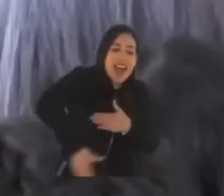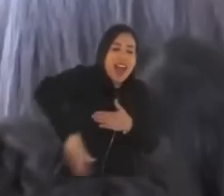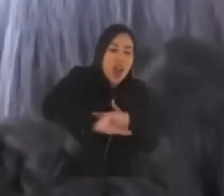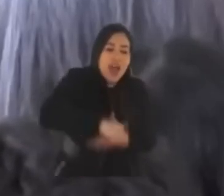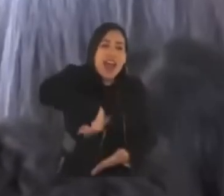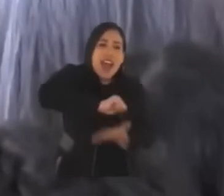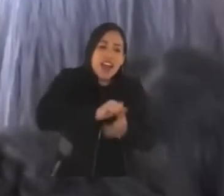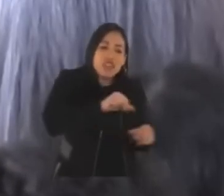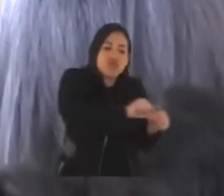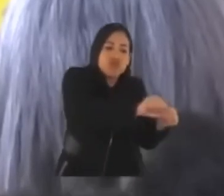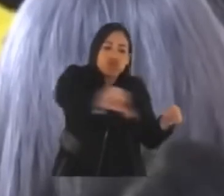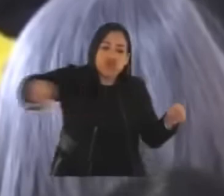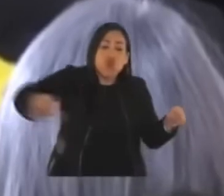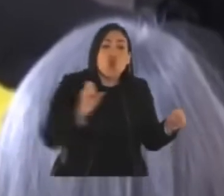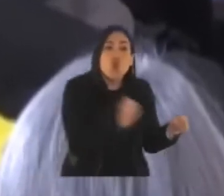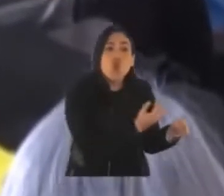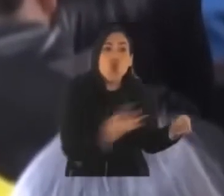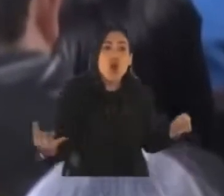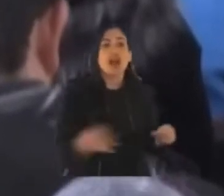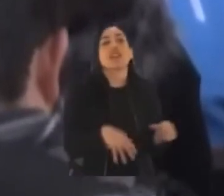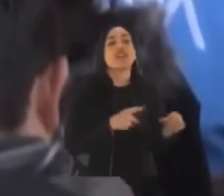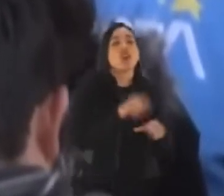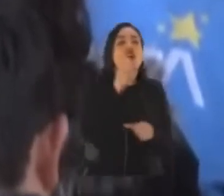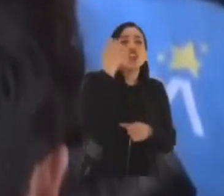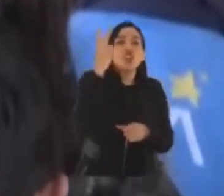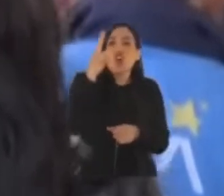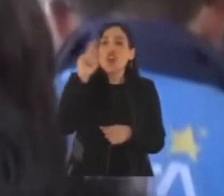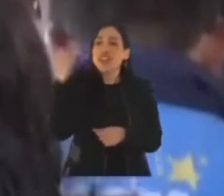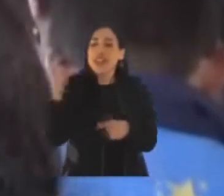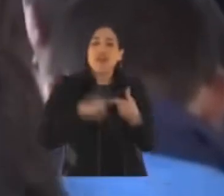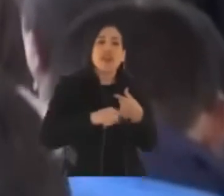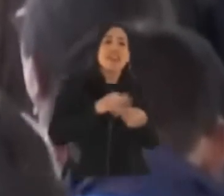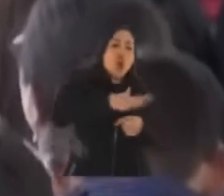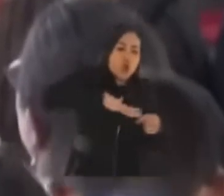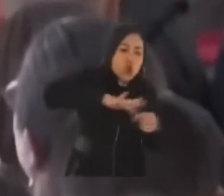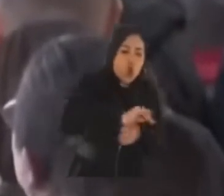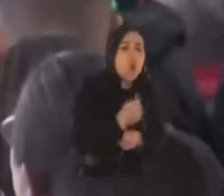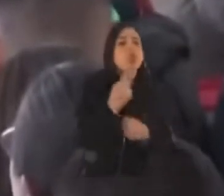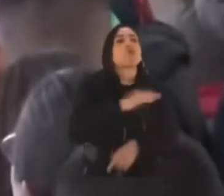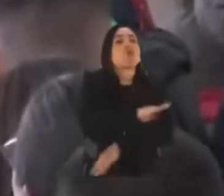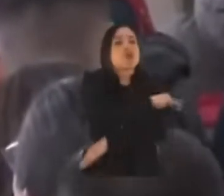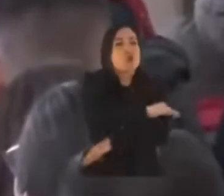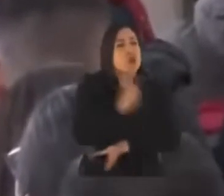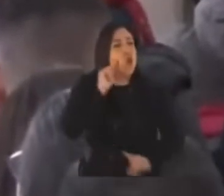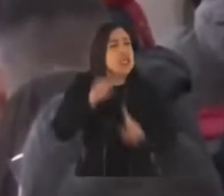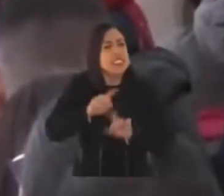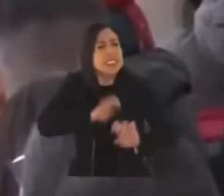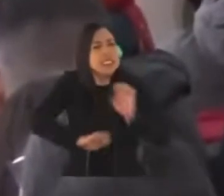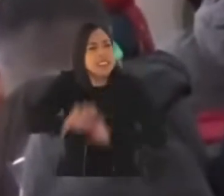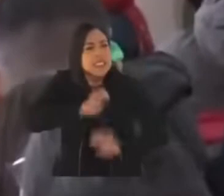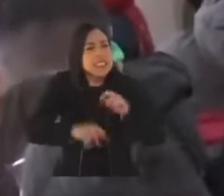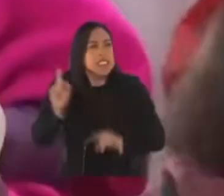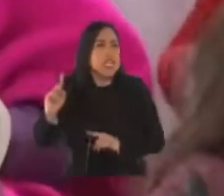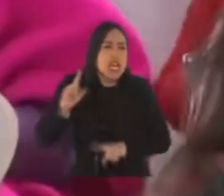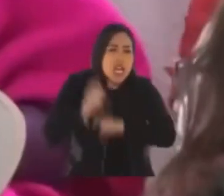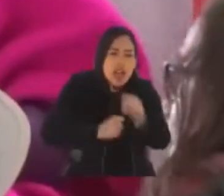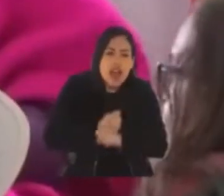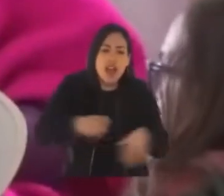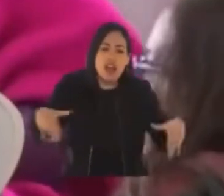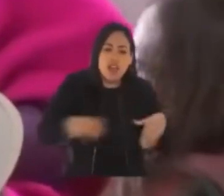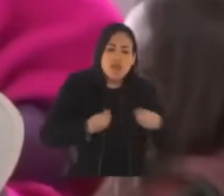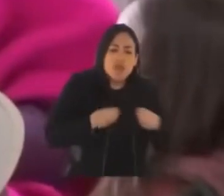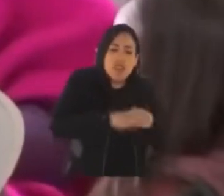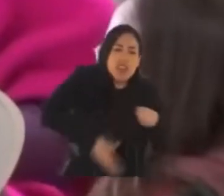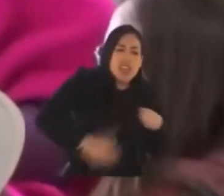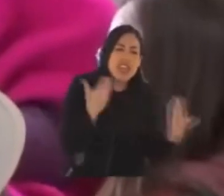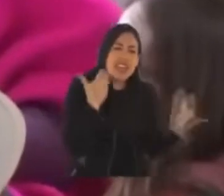Han sido declarados 4, 2 en el Meta, 1 en Cauca y aquí en Cundinamarca. Pues esta es una lucha que han adelantado por años los habitantes,